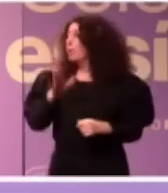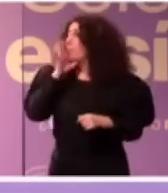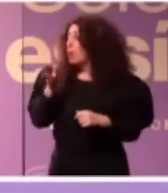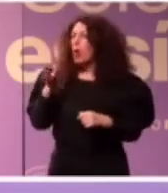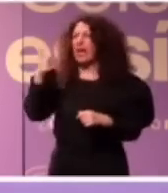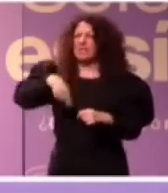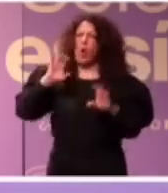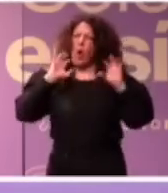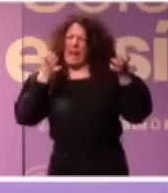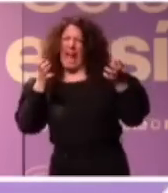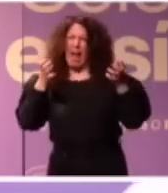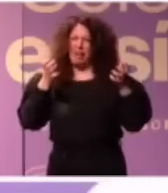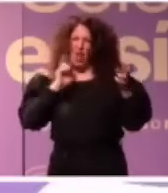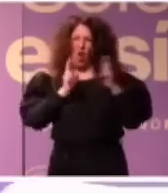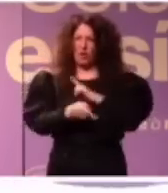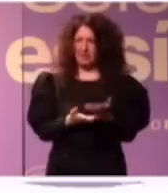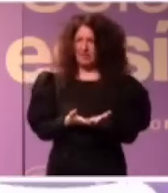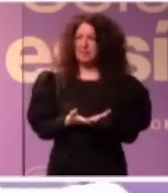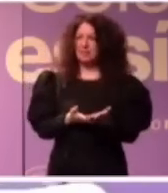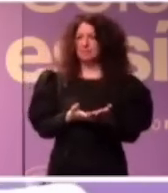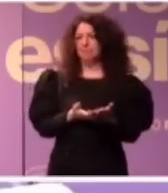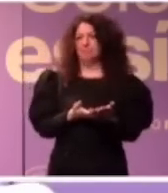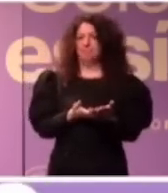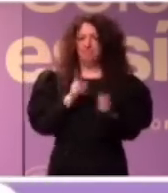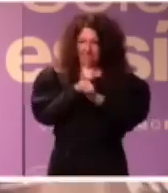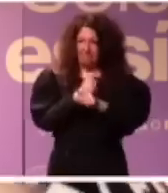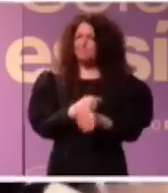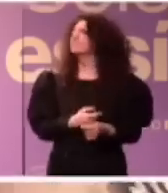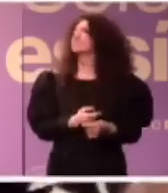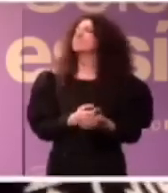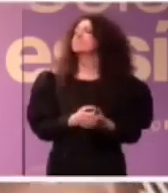reacción que tiene es de este calibre.